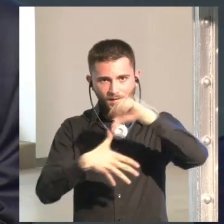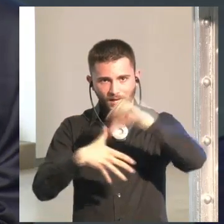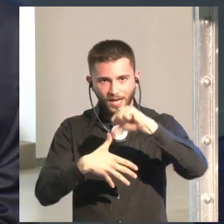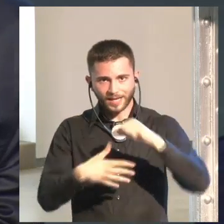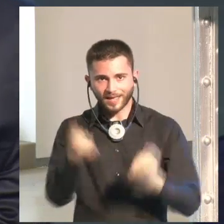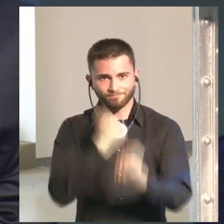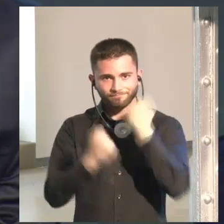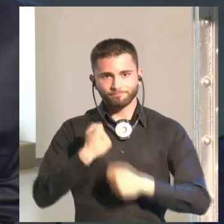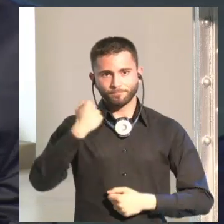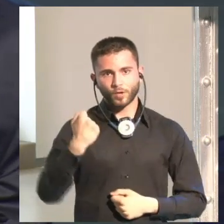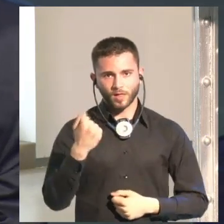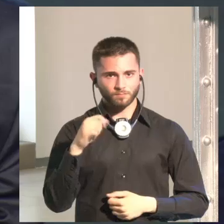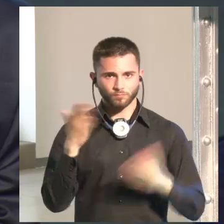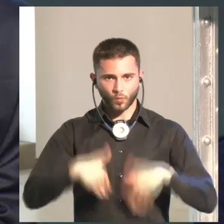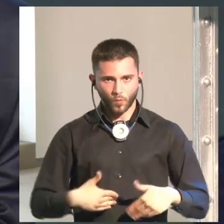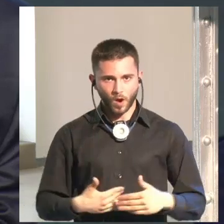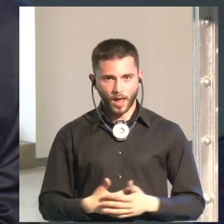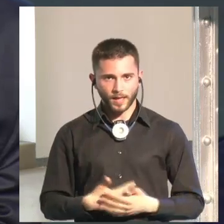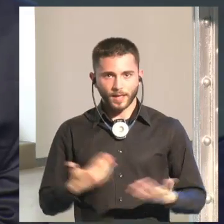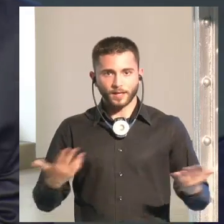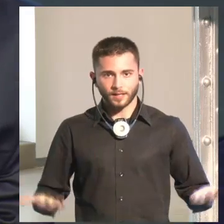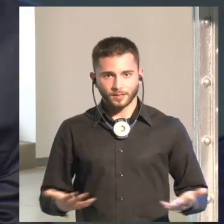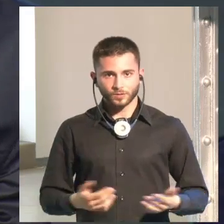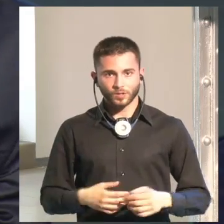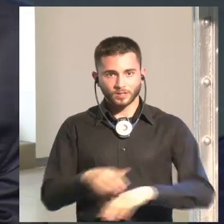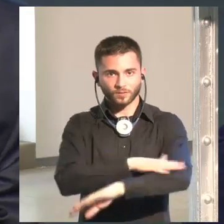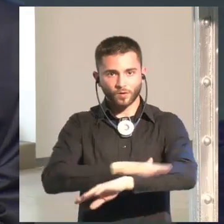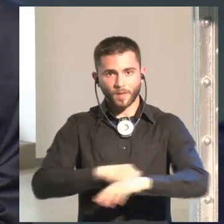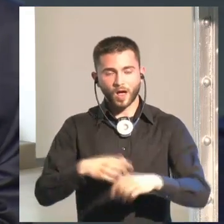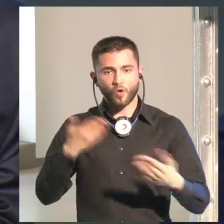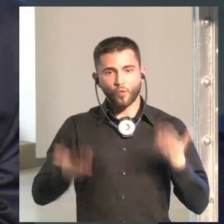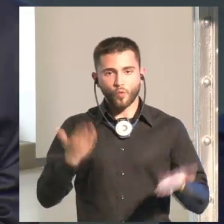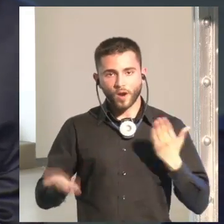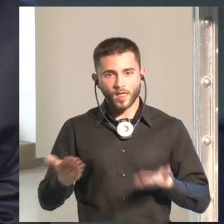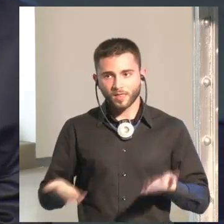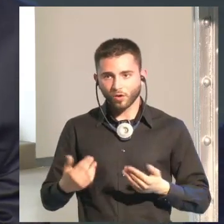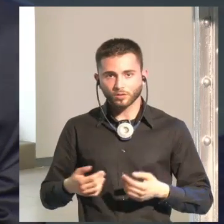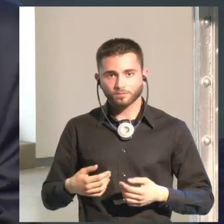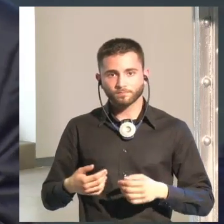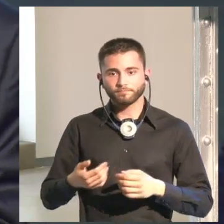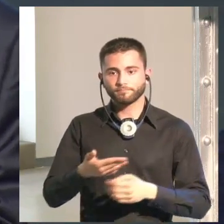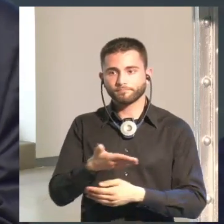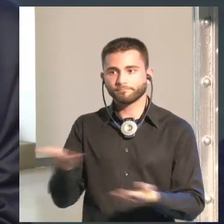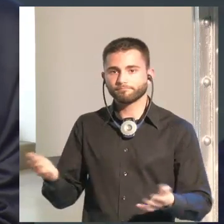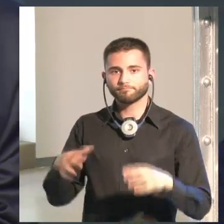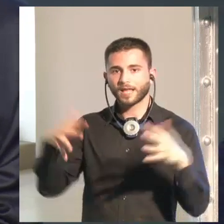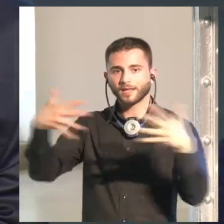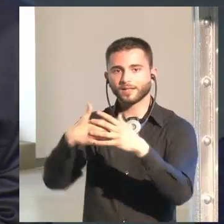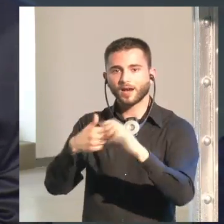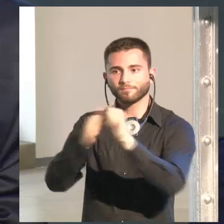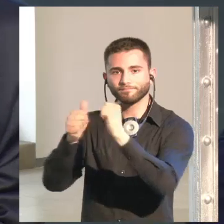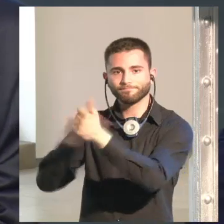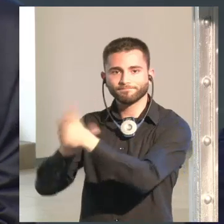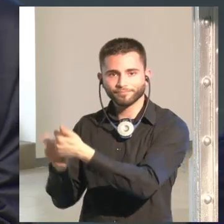poder económico para hacer que sus ordenamientos jurídicos sean tomados en cuenta por los grandes jugadores de Internet. Y esto nos